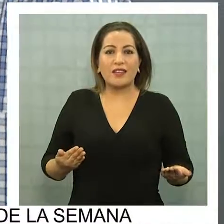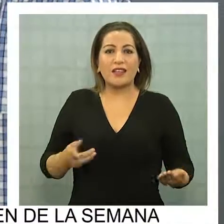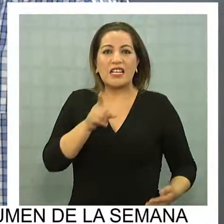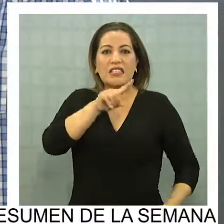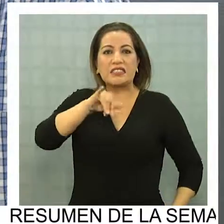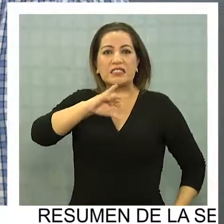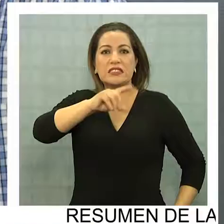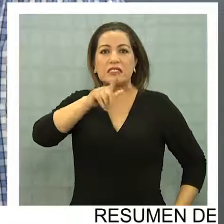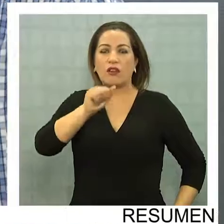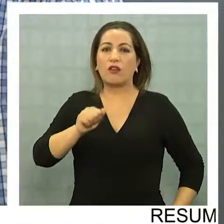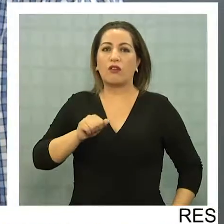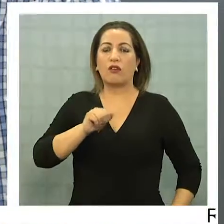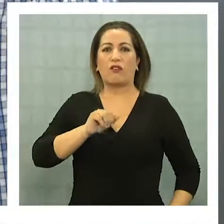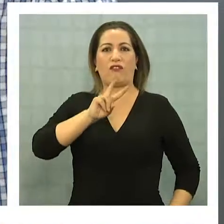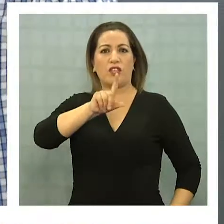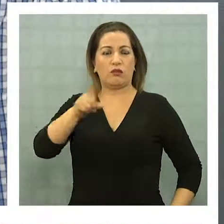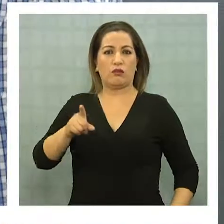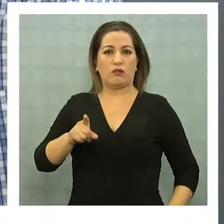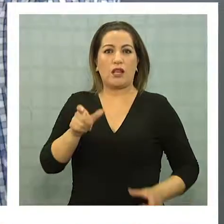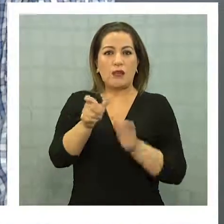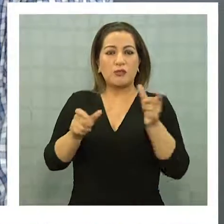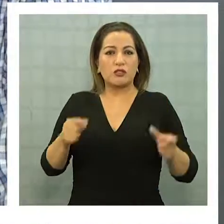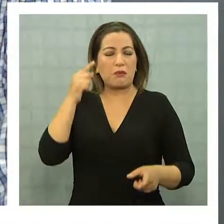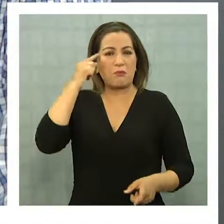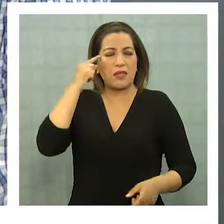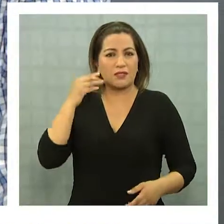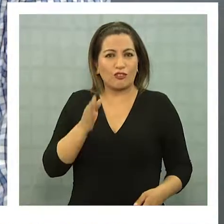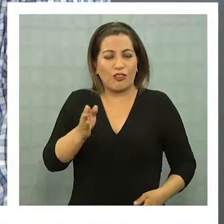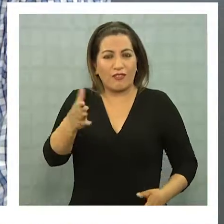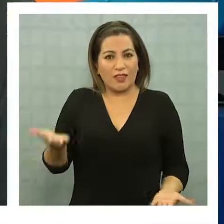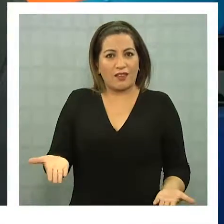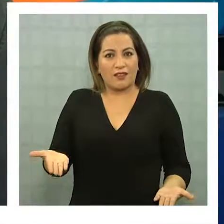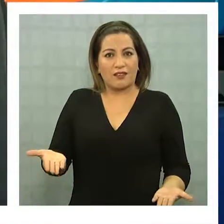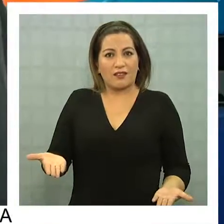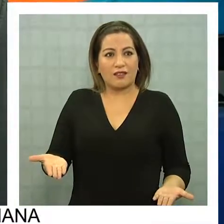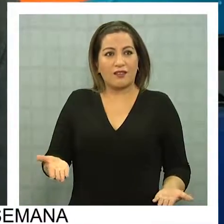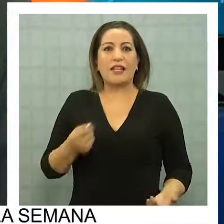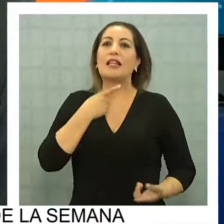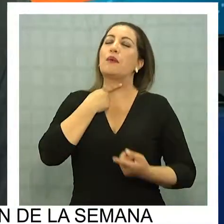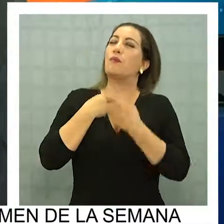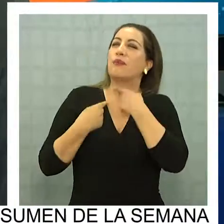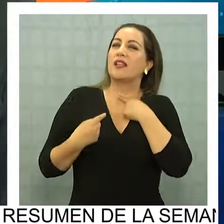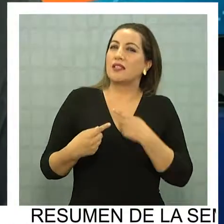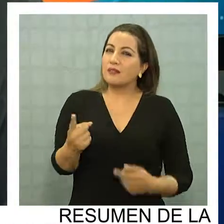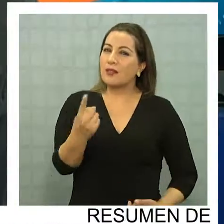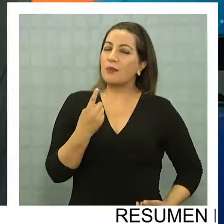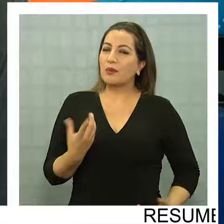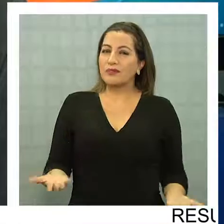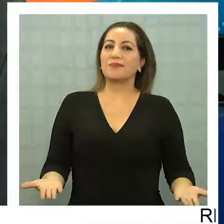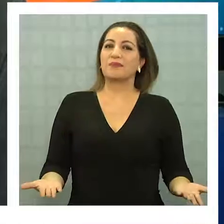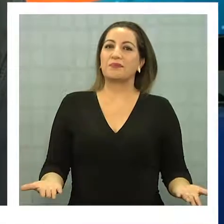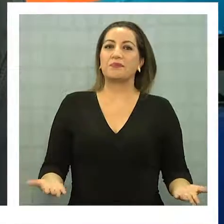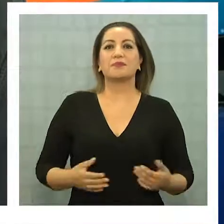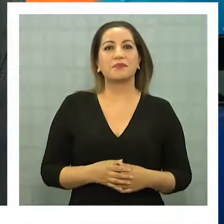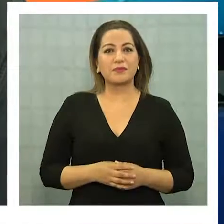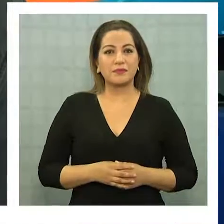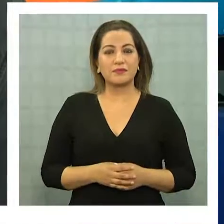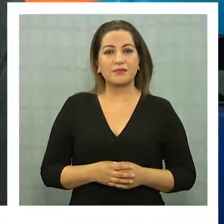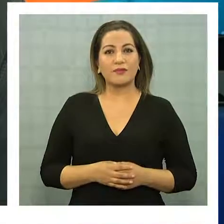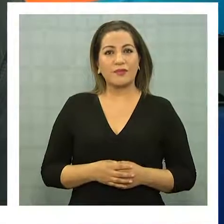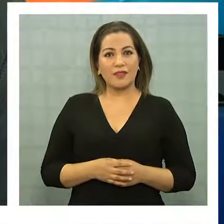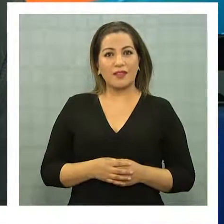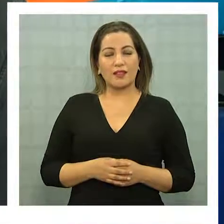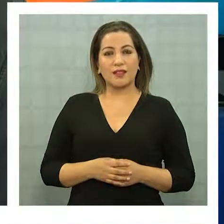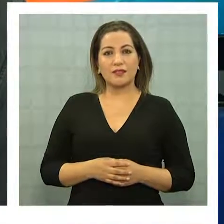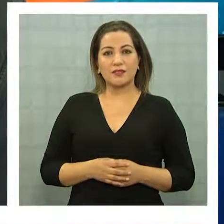cuando han pasado no sé cuántos años, todavía hay gente que piensa así. Bueno, también muy interesante tu pregunta, porque a